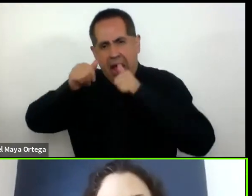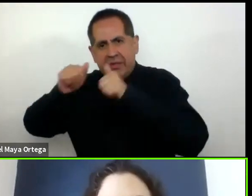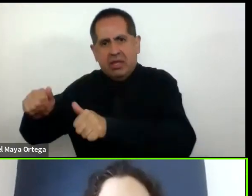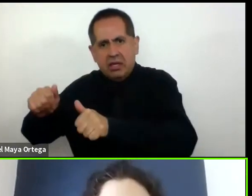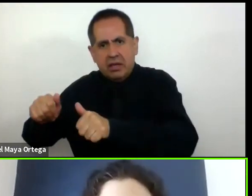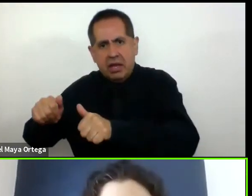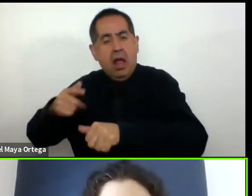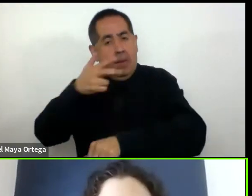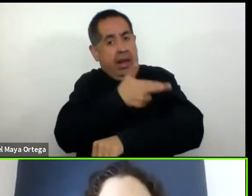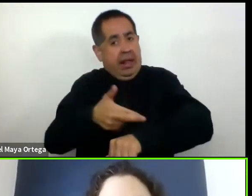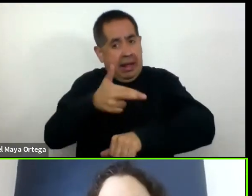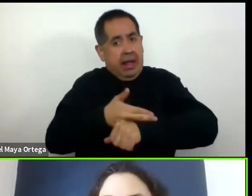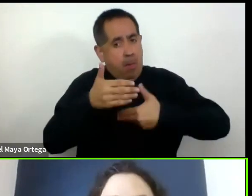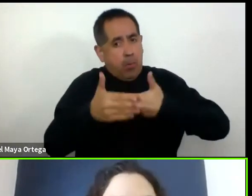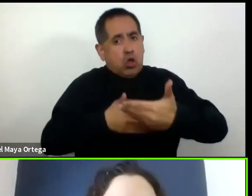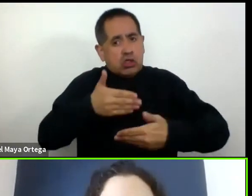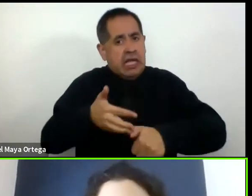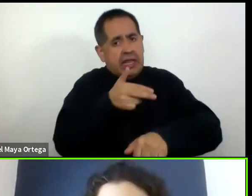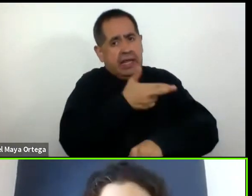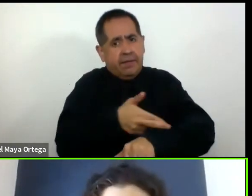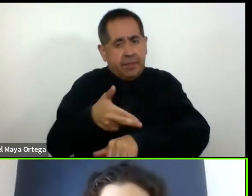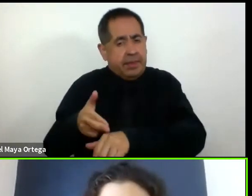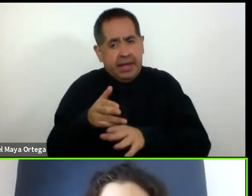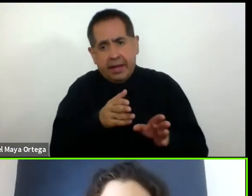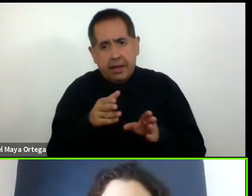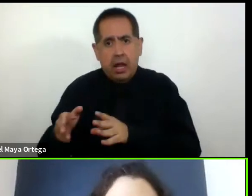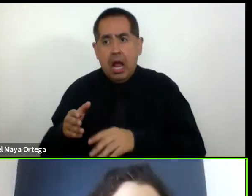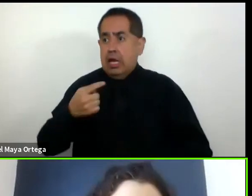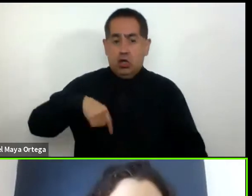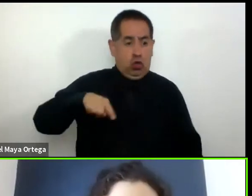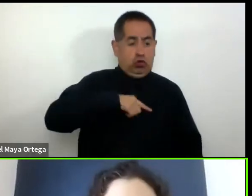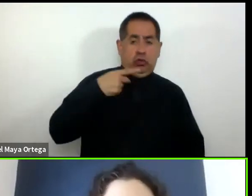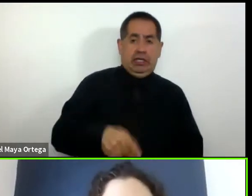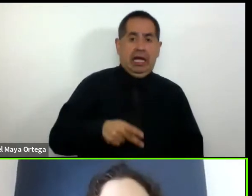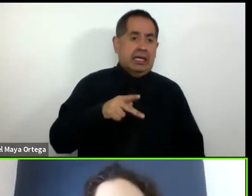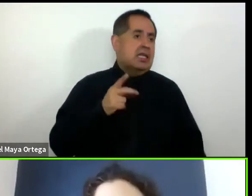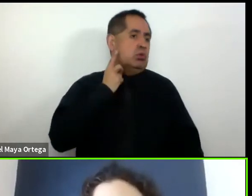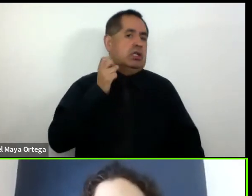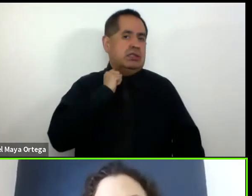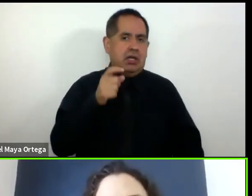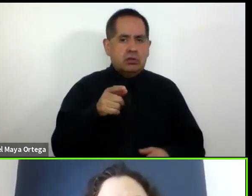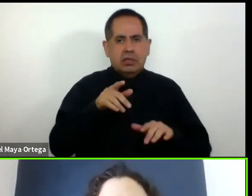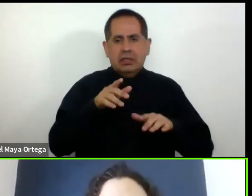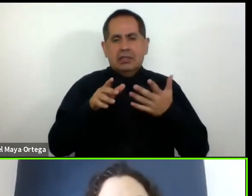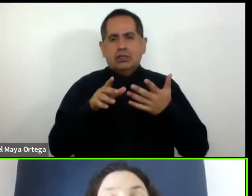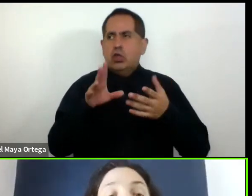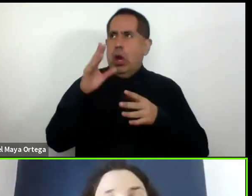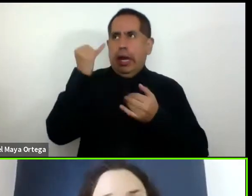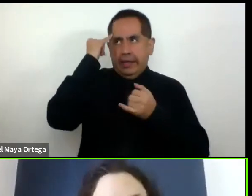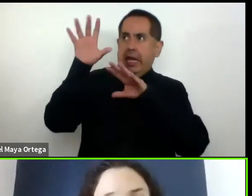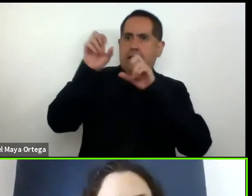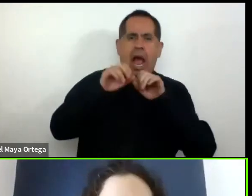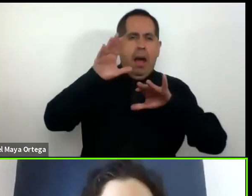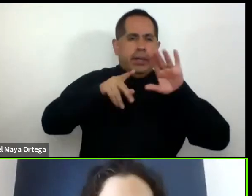ajustes de procedimiento. Esto no fue retomado por nuestros legisladores. A veces conocemos que nuestros legisladores no comprenden del todo, ¿no?,